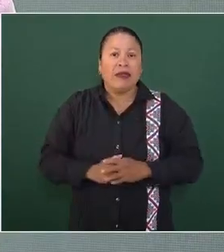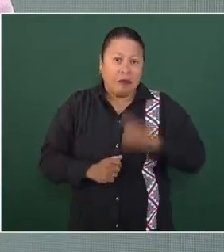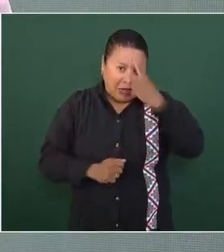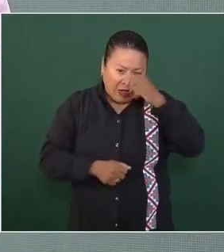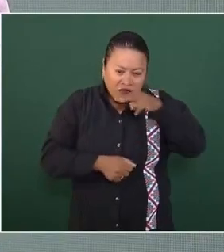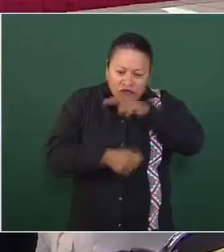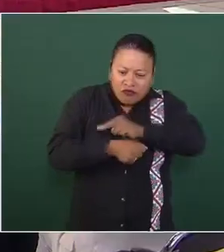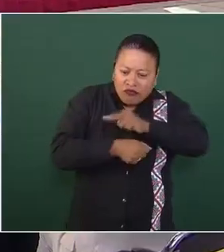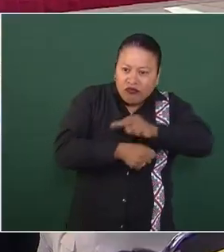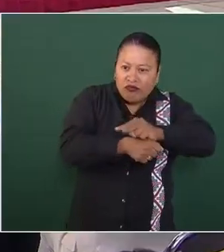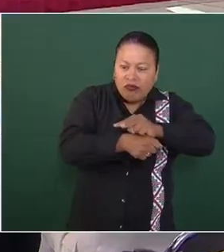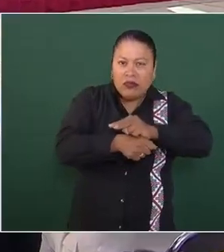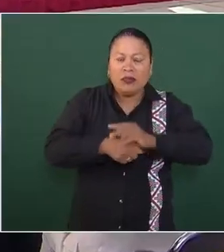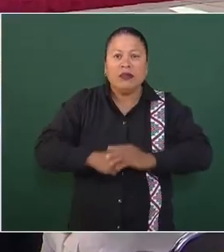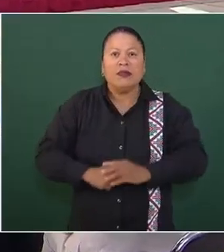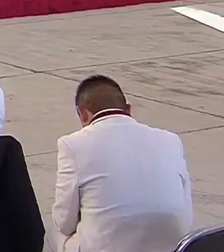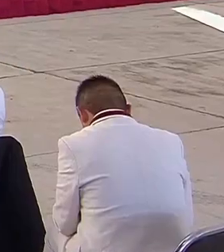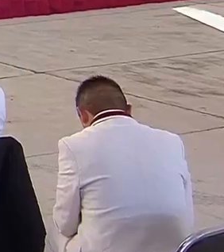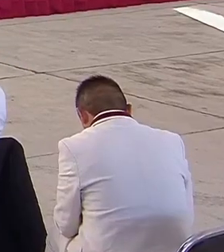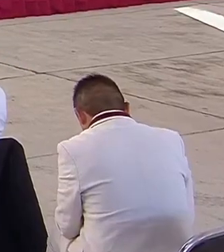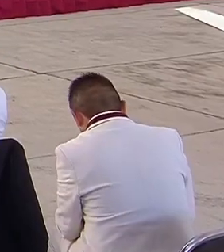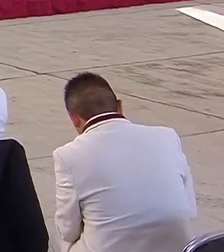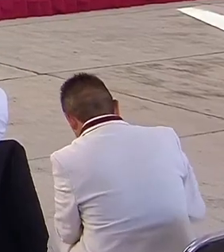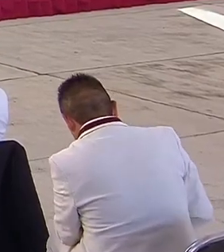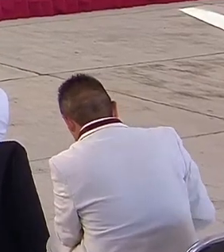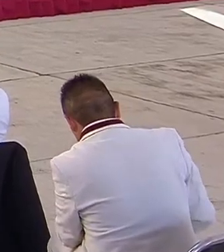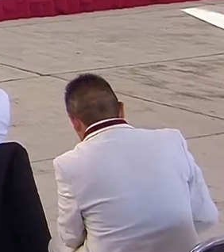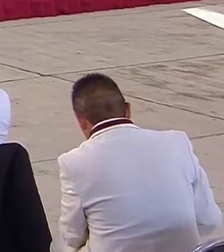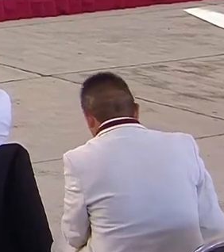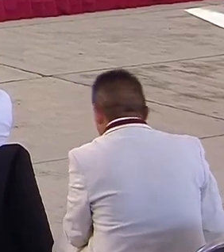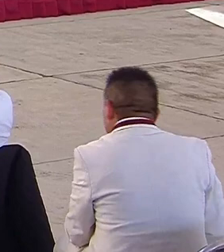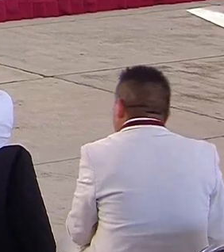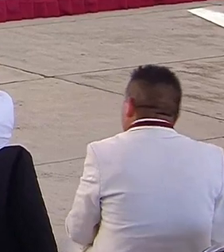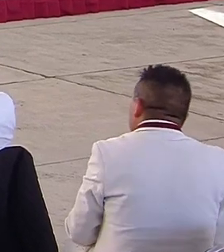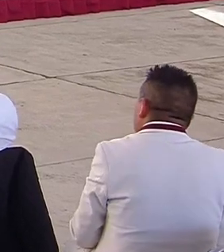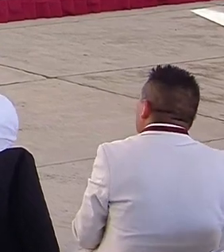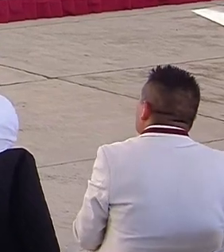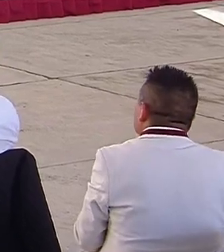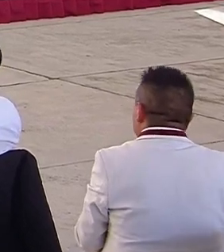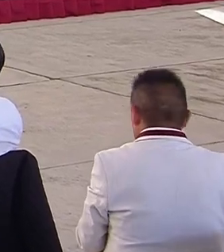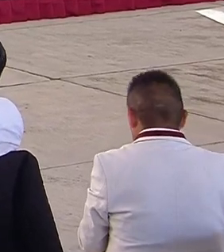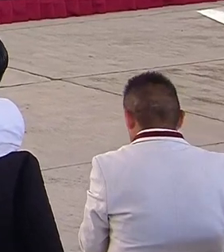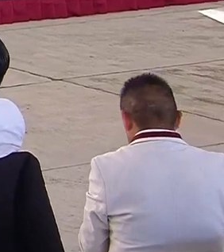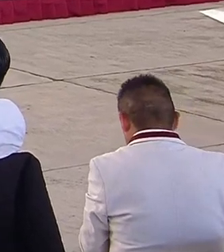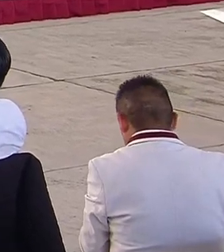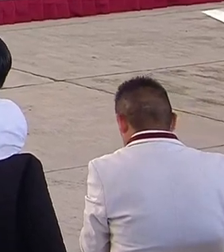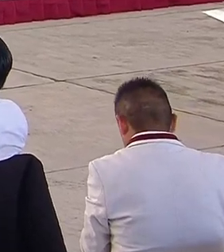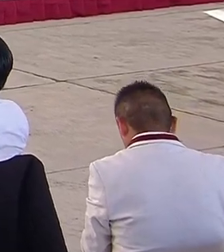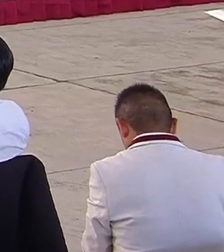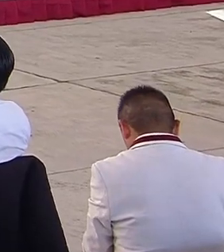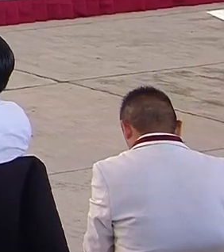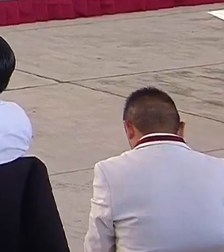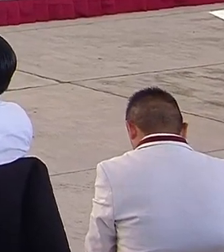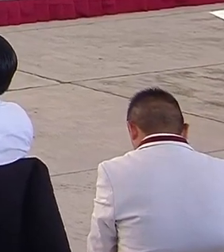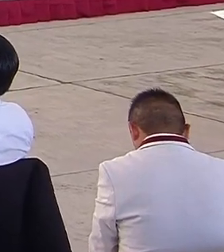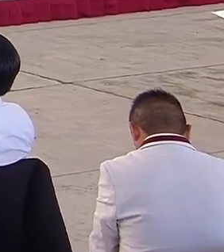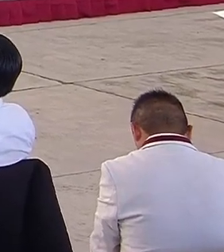supervisión y estábamos por inaugurar este año ya el camino